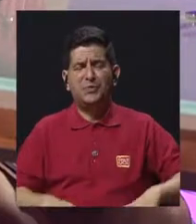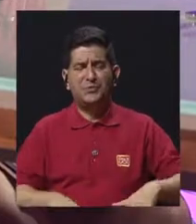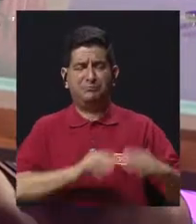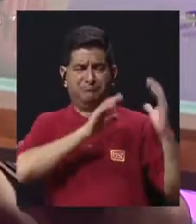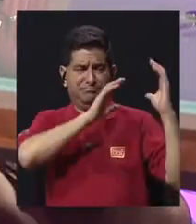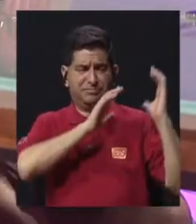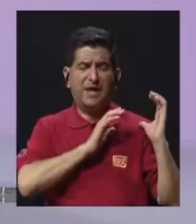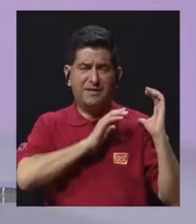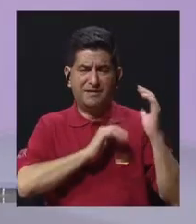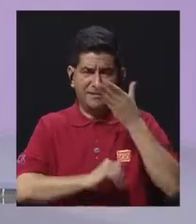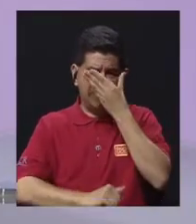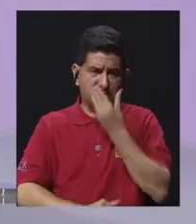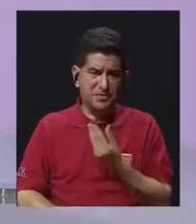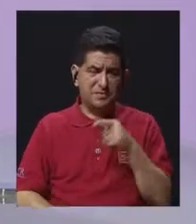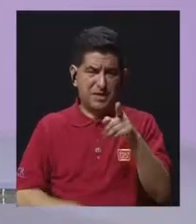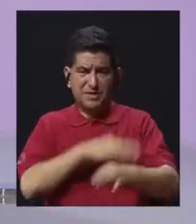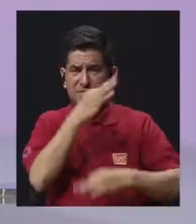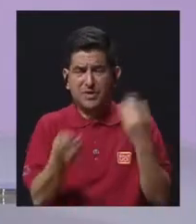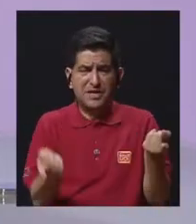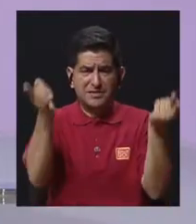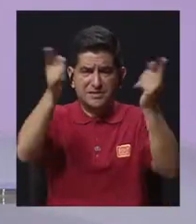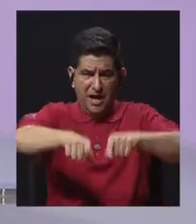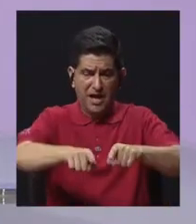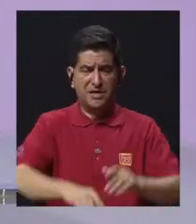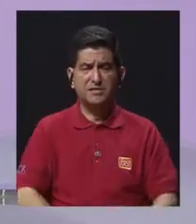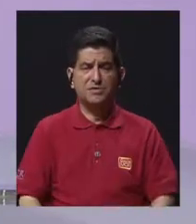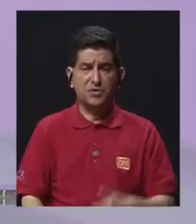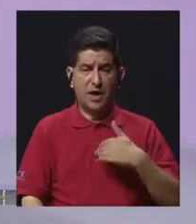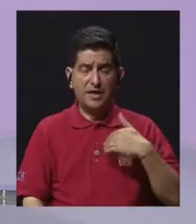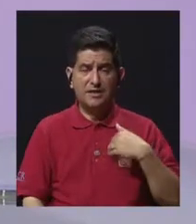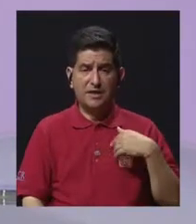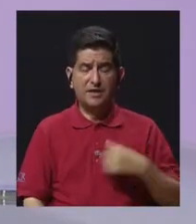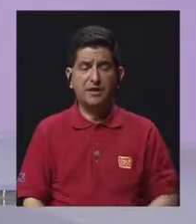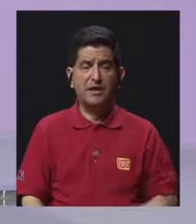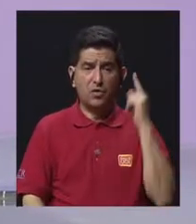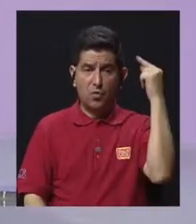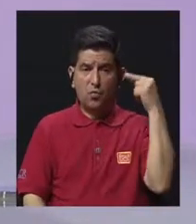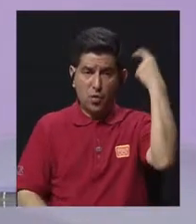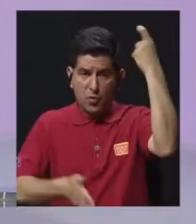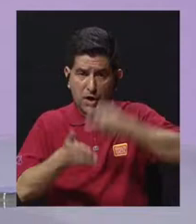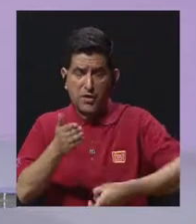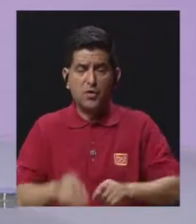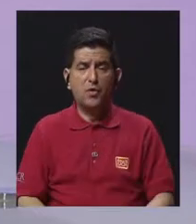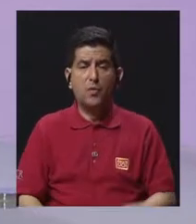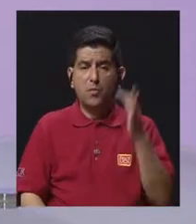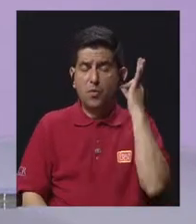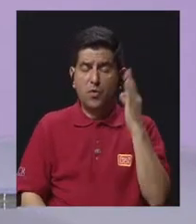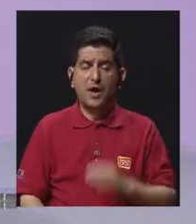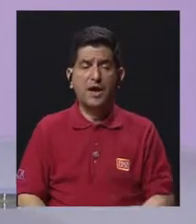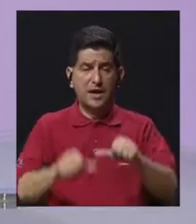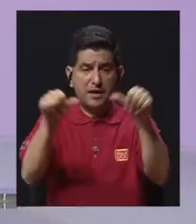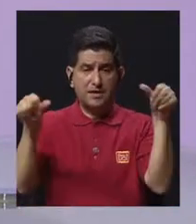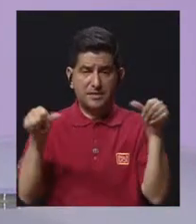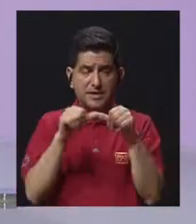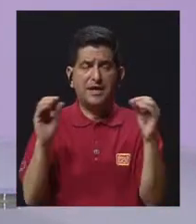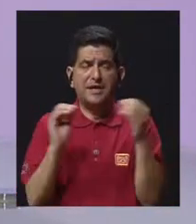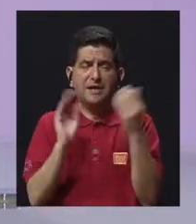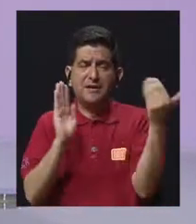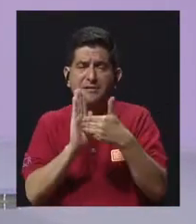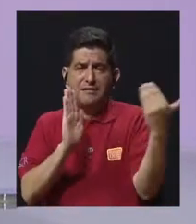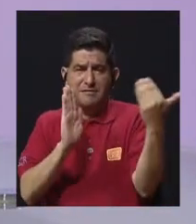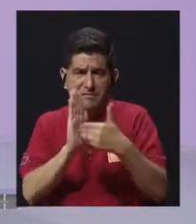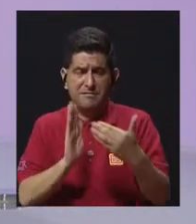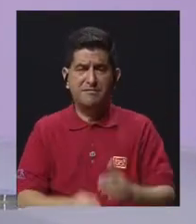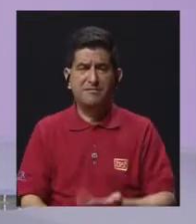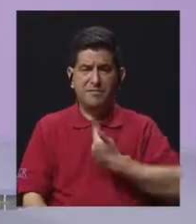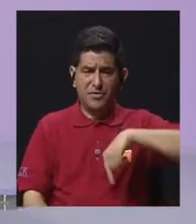las que sentimos más el peso del sufrir. Cuando se da este tipo de hechos, cuando hay un golpe de Estado, las mujeres somos el